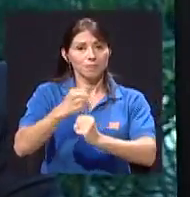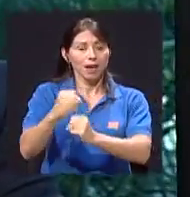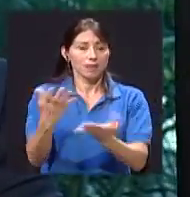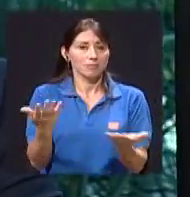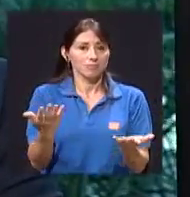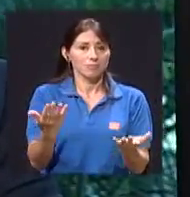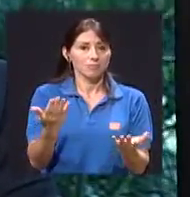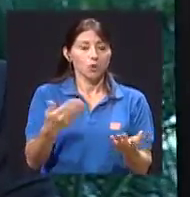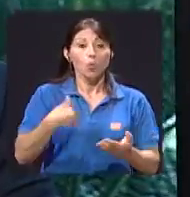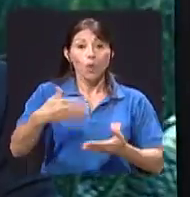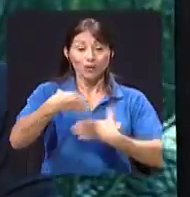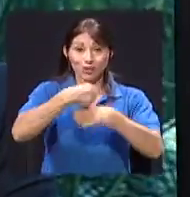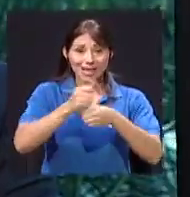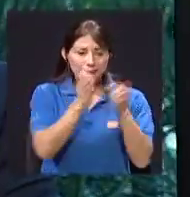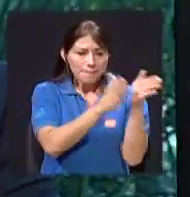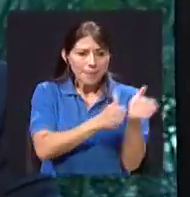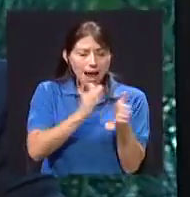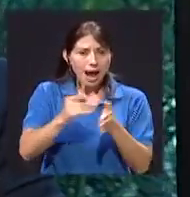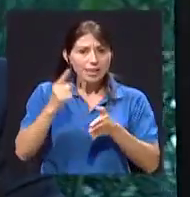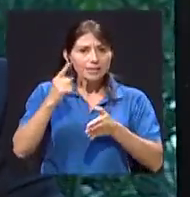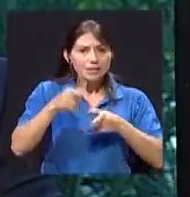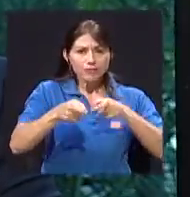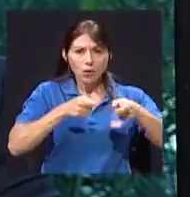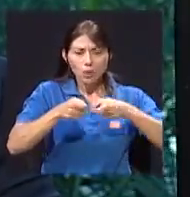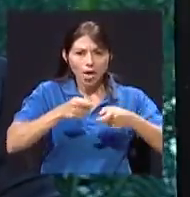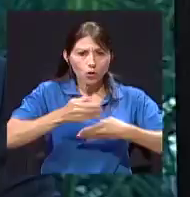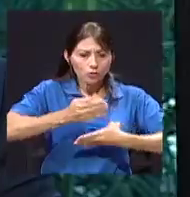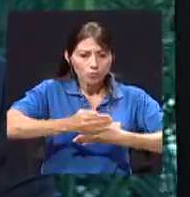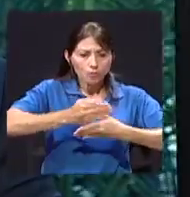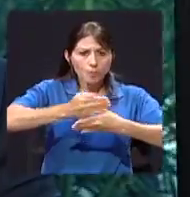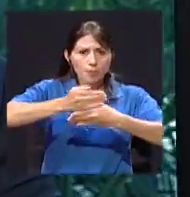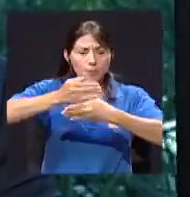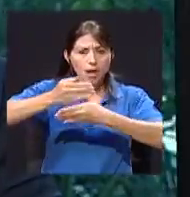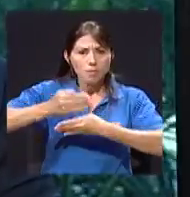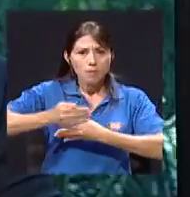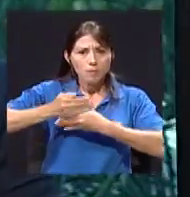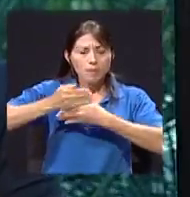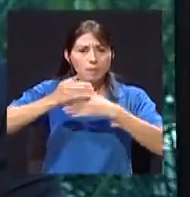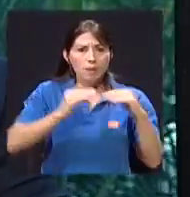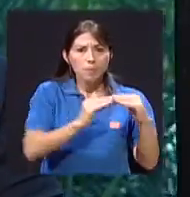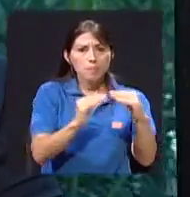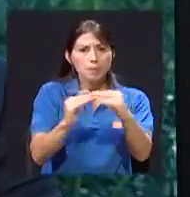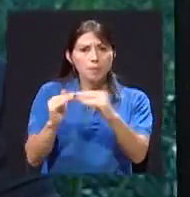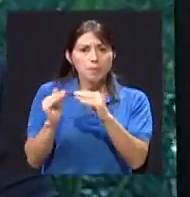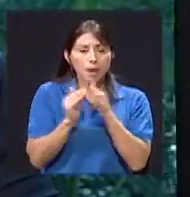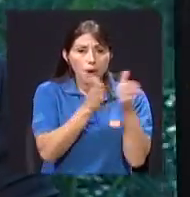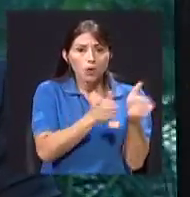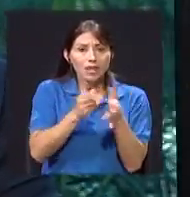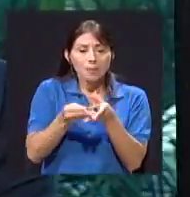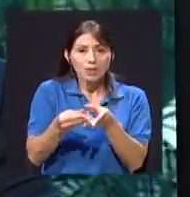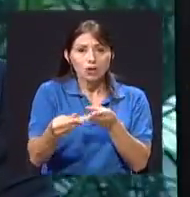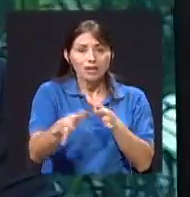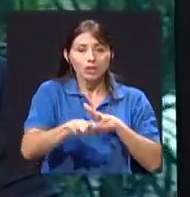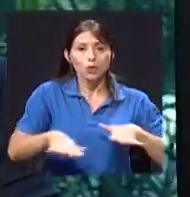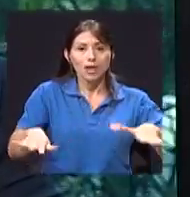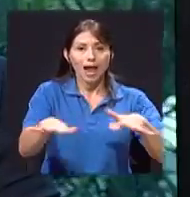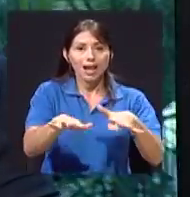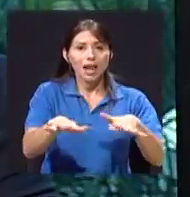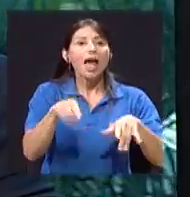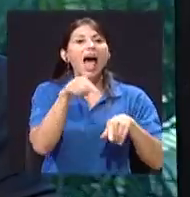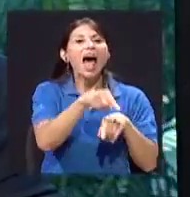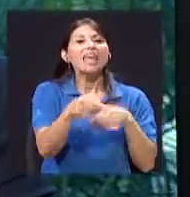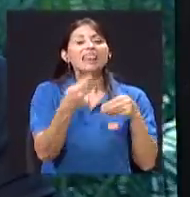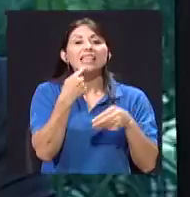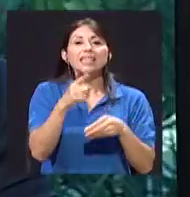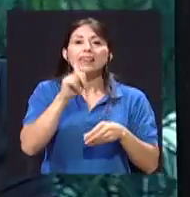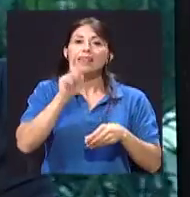ejemplo, a nivel municipal, cuando se hacen planes reguladores, que son planes de ordenamiento territorial, uh-huh. pues normalmente